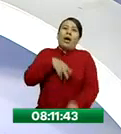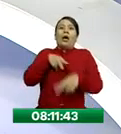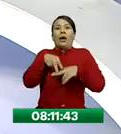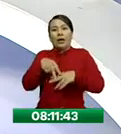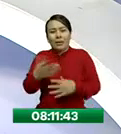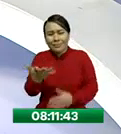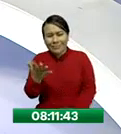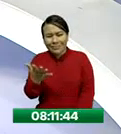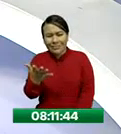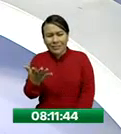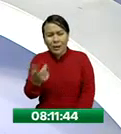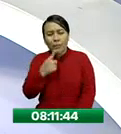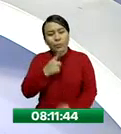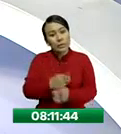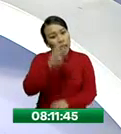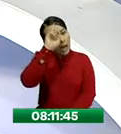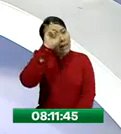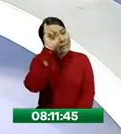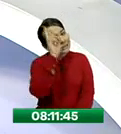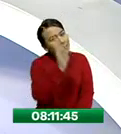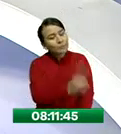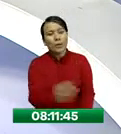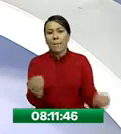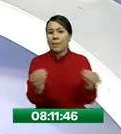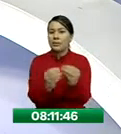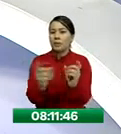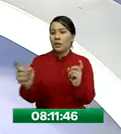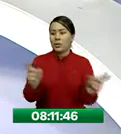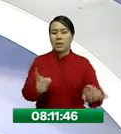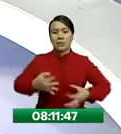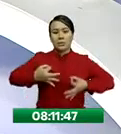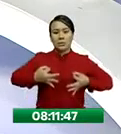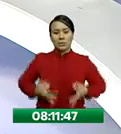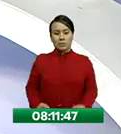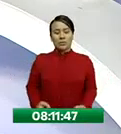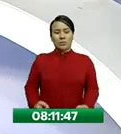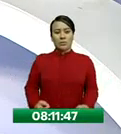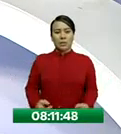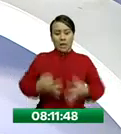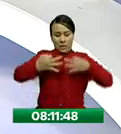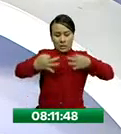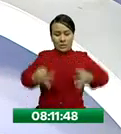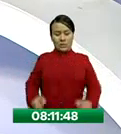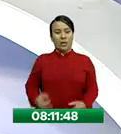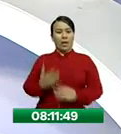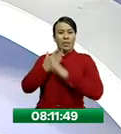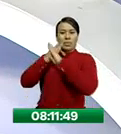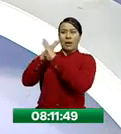que los agentes merecen más garantías de defensa